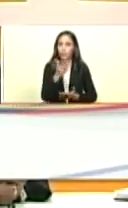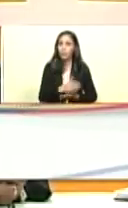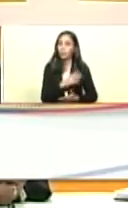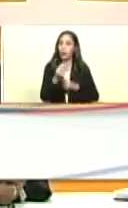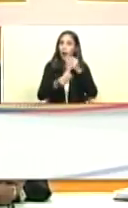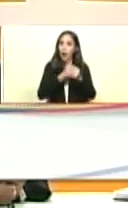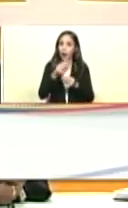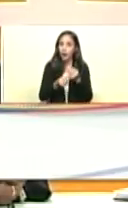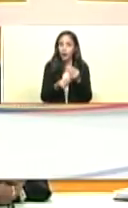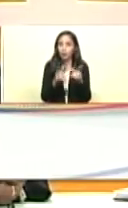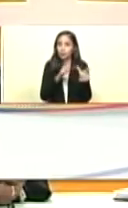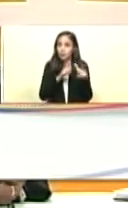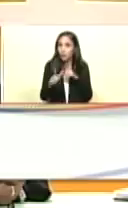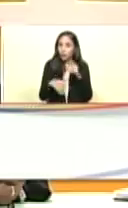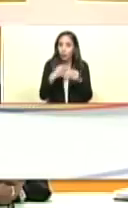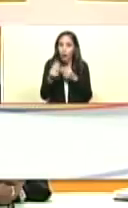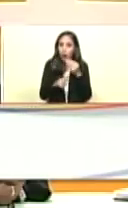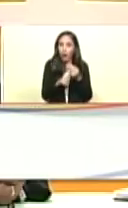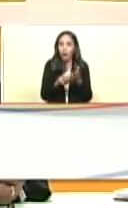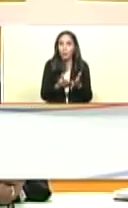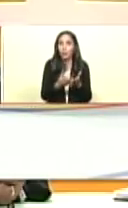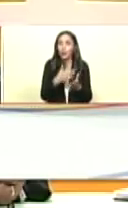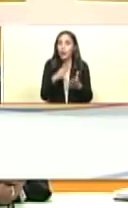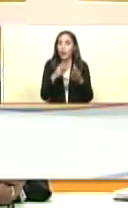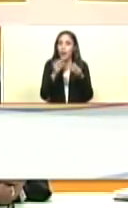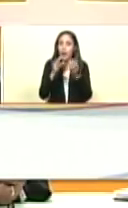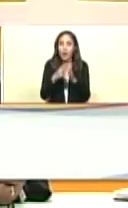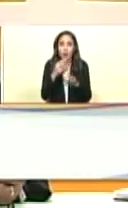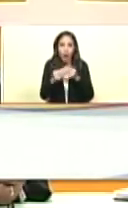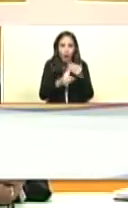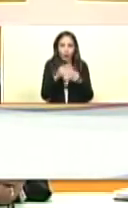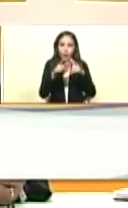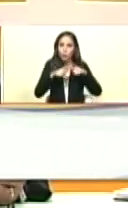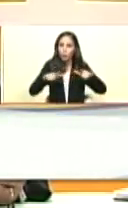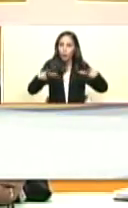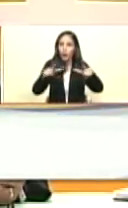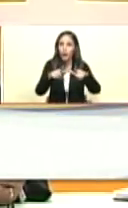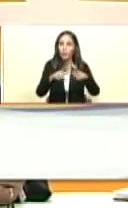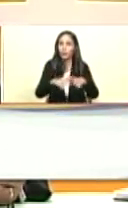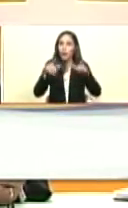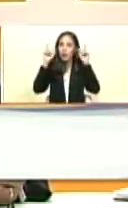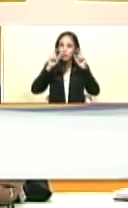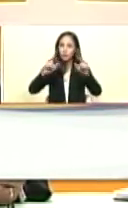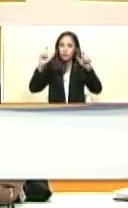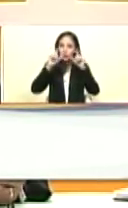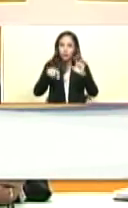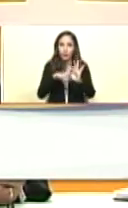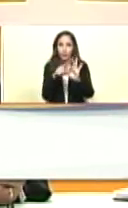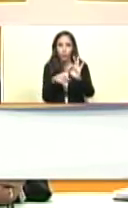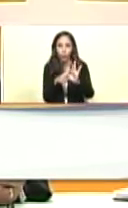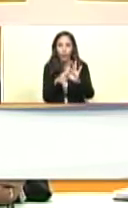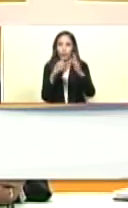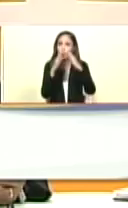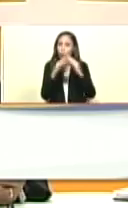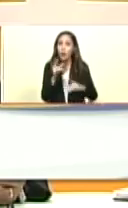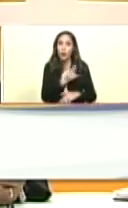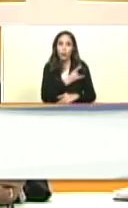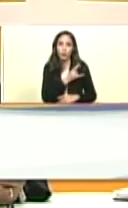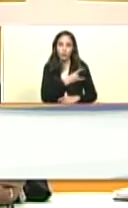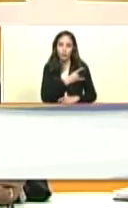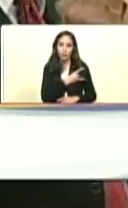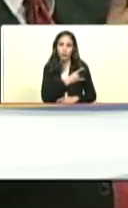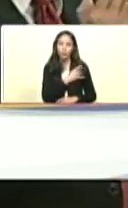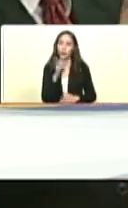proceda desde ya a instalar las granjas de minería estudiantil en todas las universidades del país, con